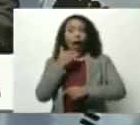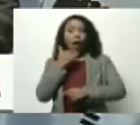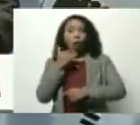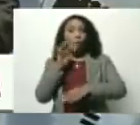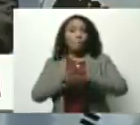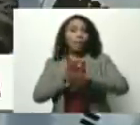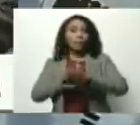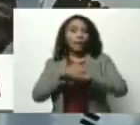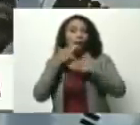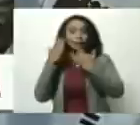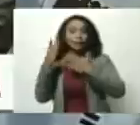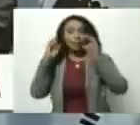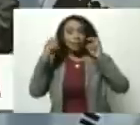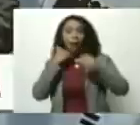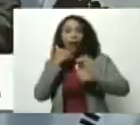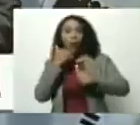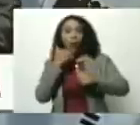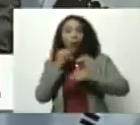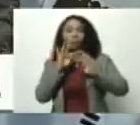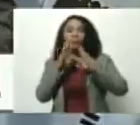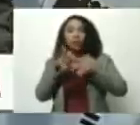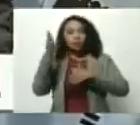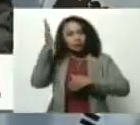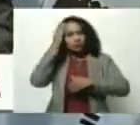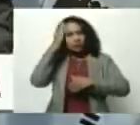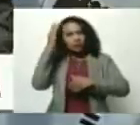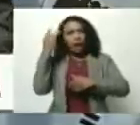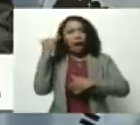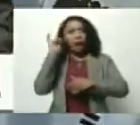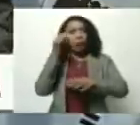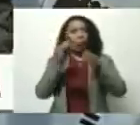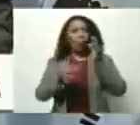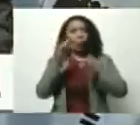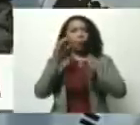índole, muy bien, el que los comete sabe que